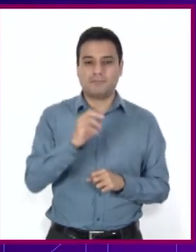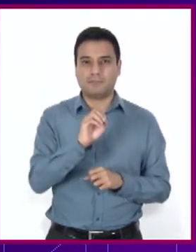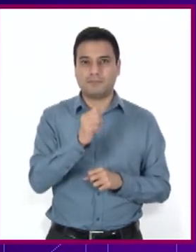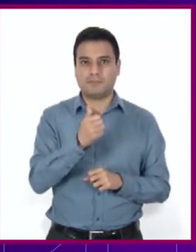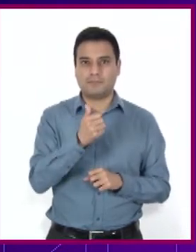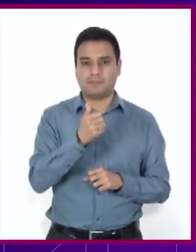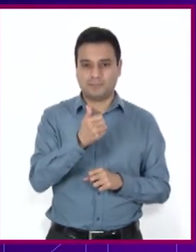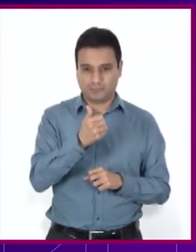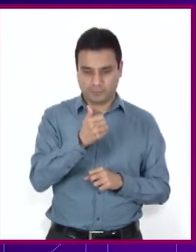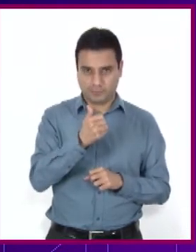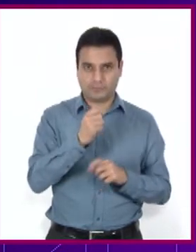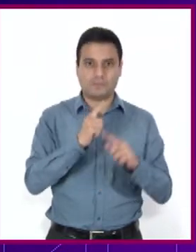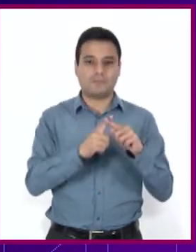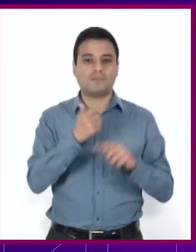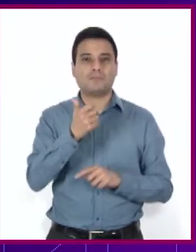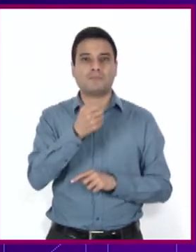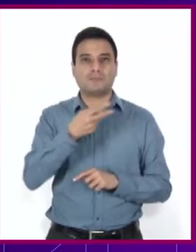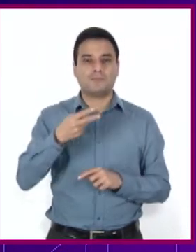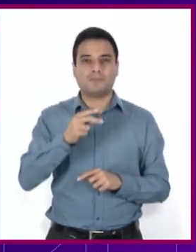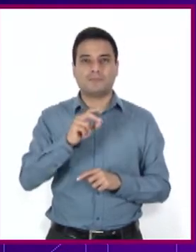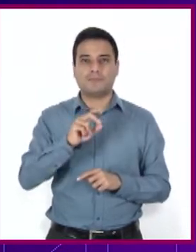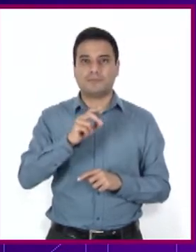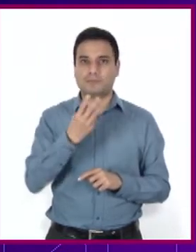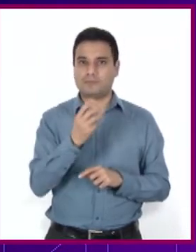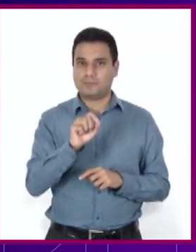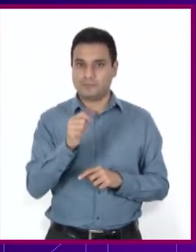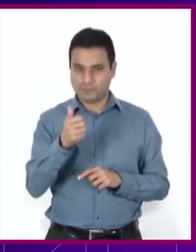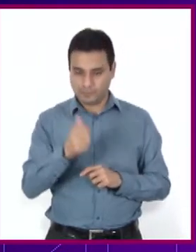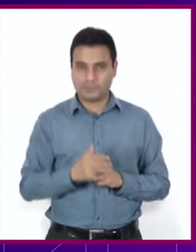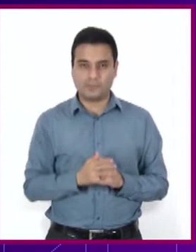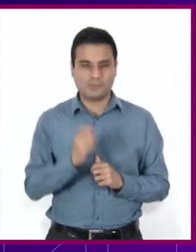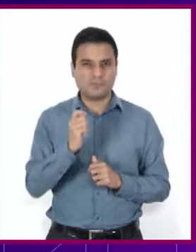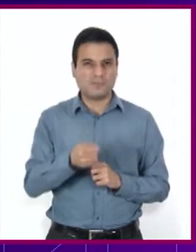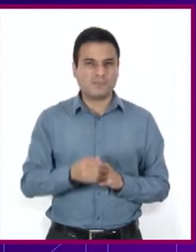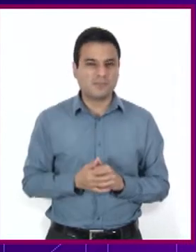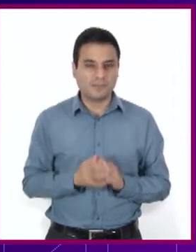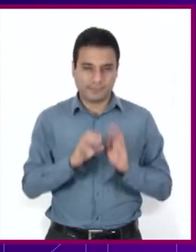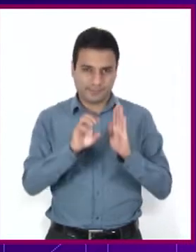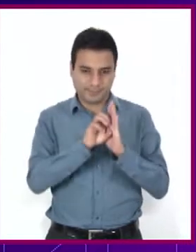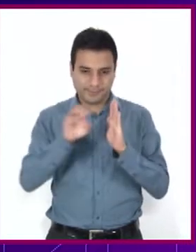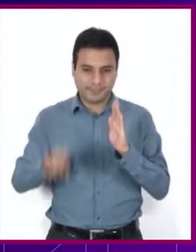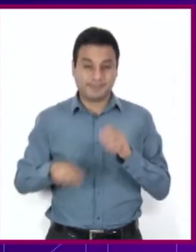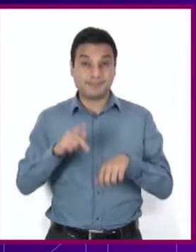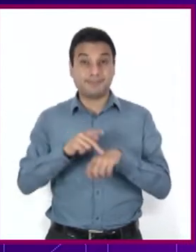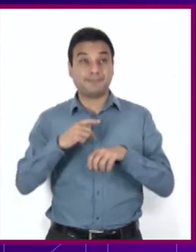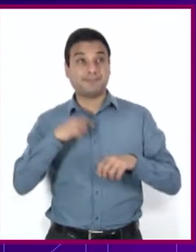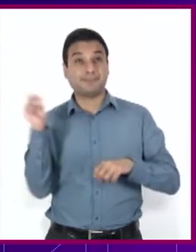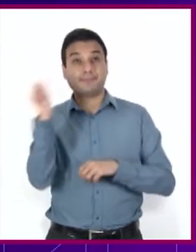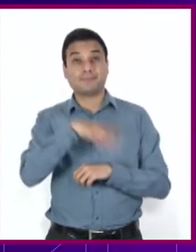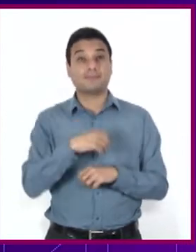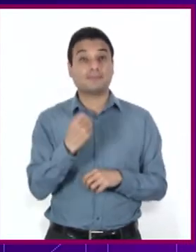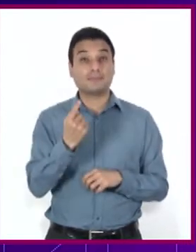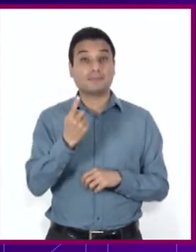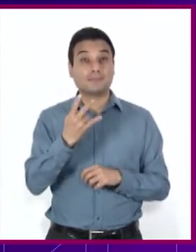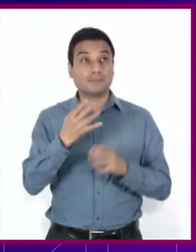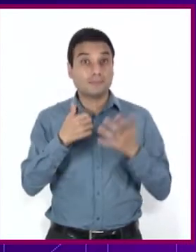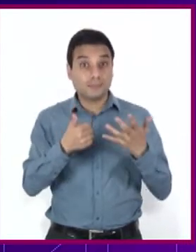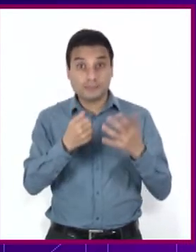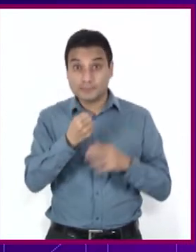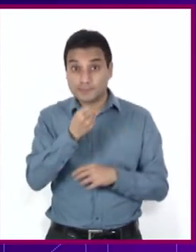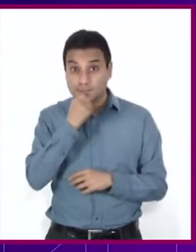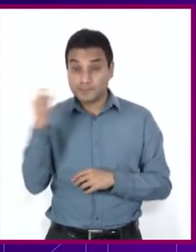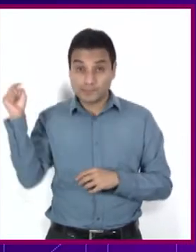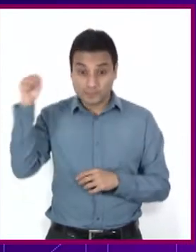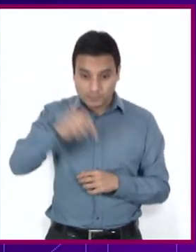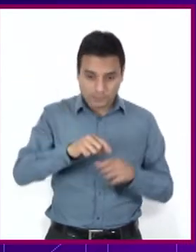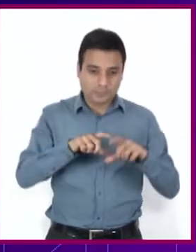0.6 por 6, igual a 3.6. Esto quiere decir que si la piedra tarda 6 segundos en chocar con el agua, forma